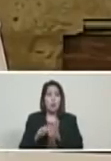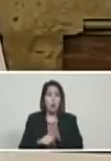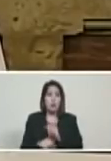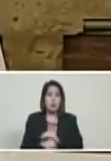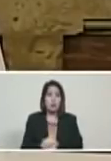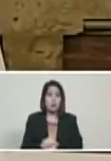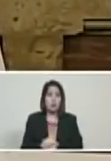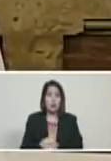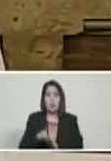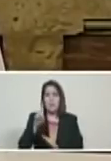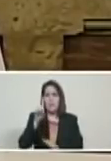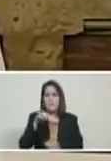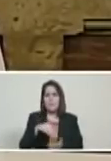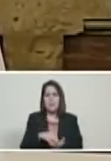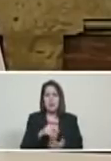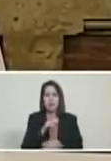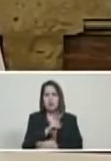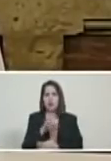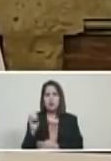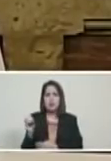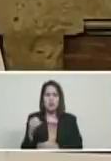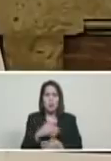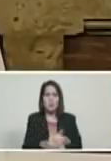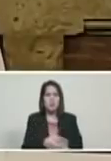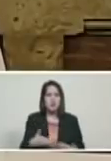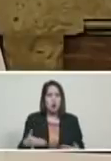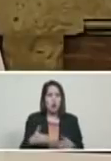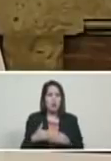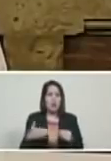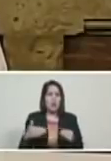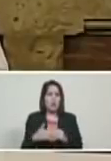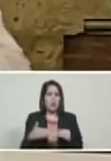casi 1.200 millones de dólares